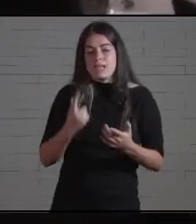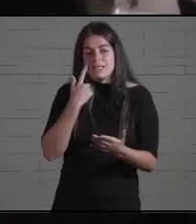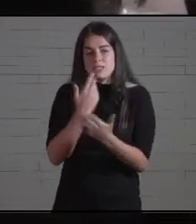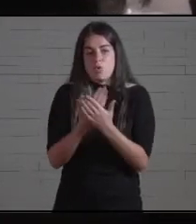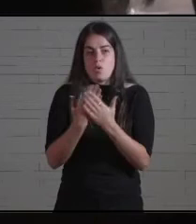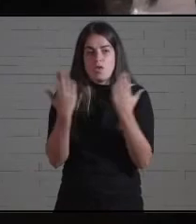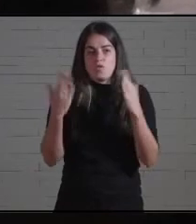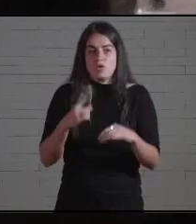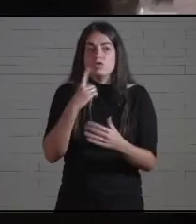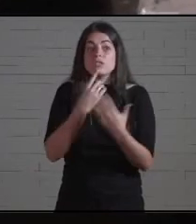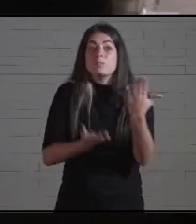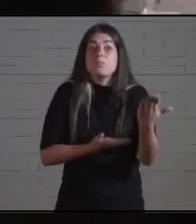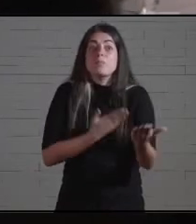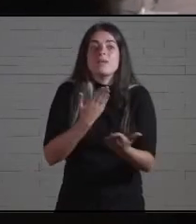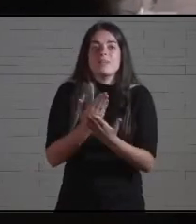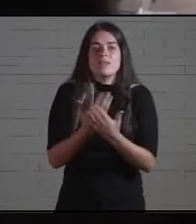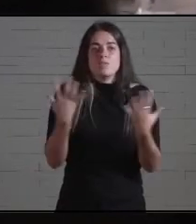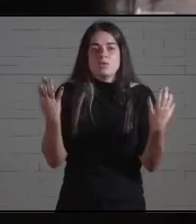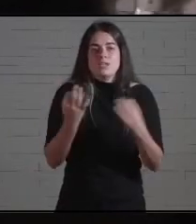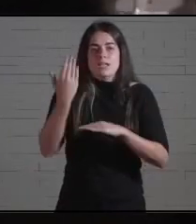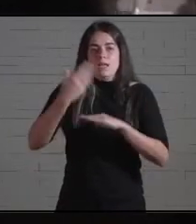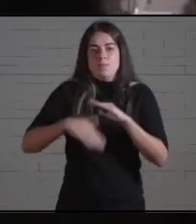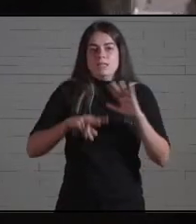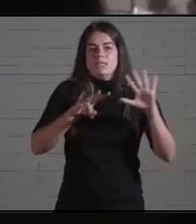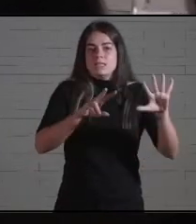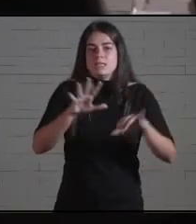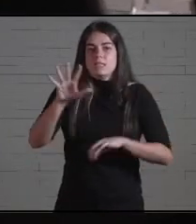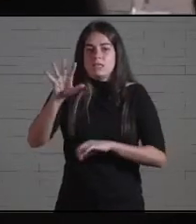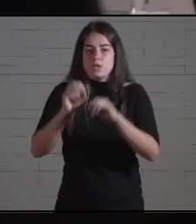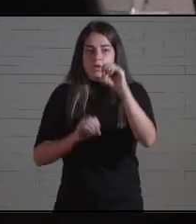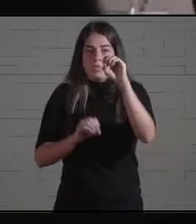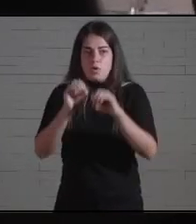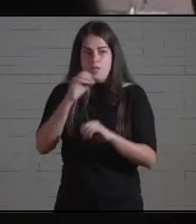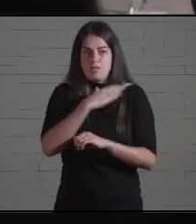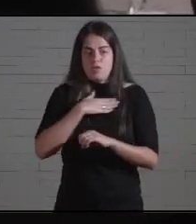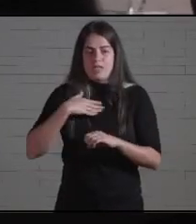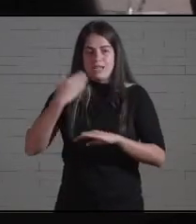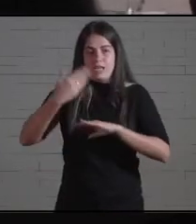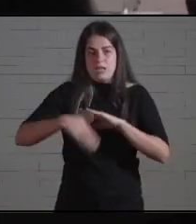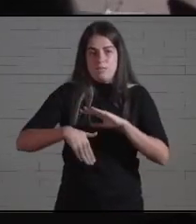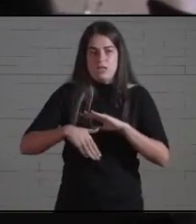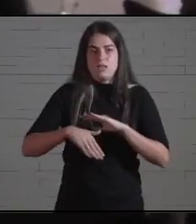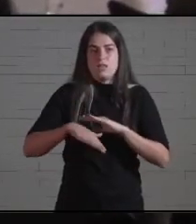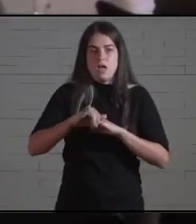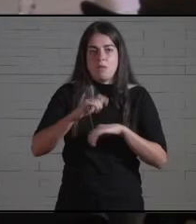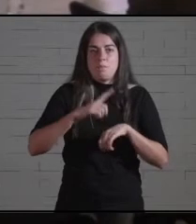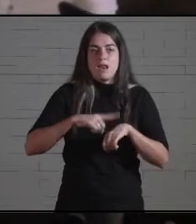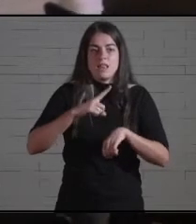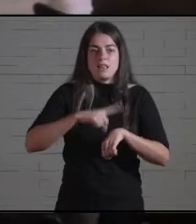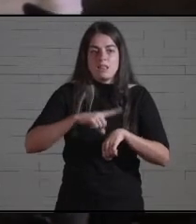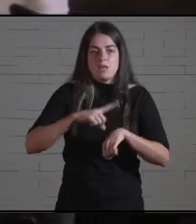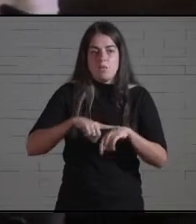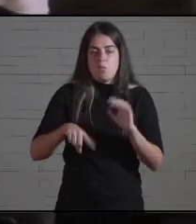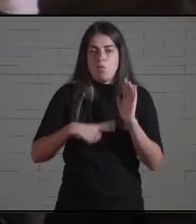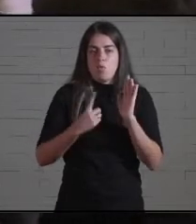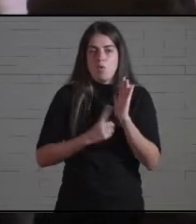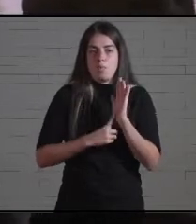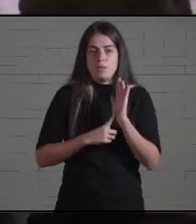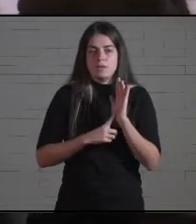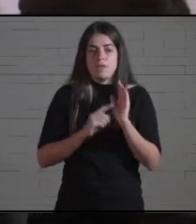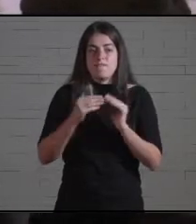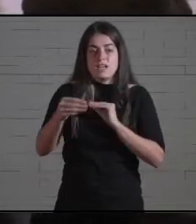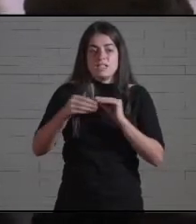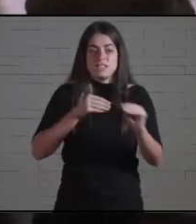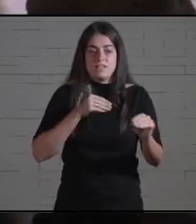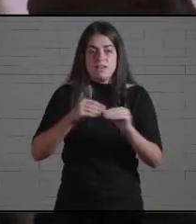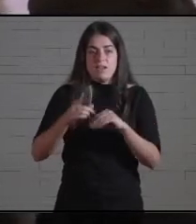pedimos que se limite al 75% del tiempo completo. La flexibilidad horaria y